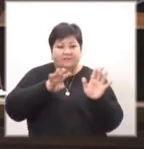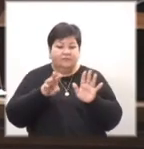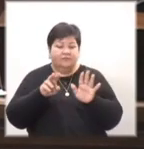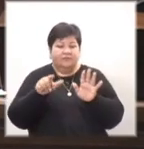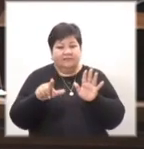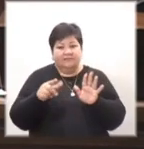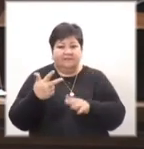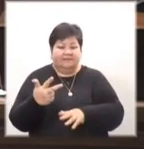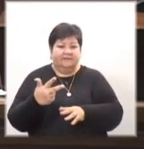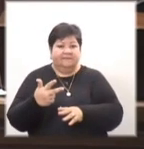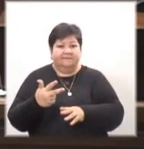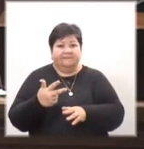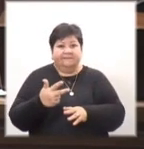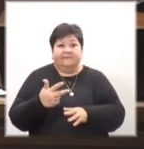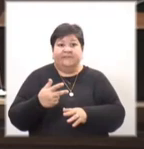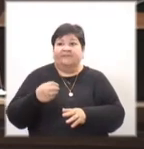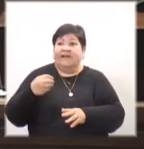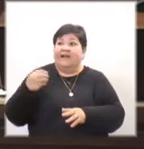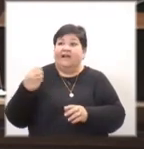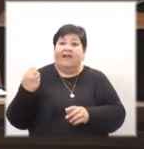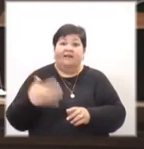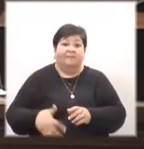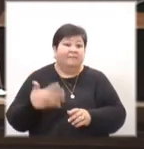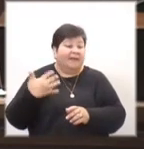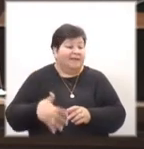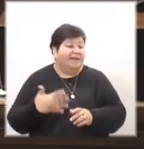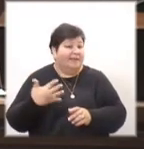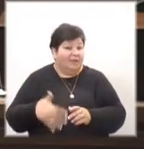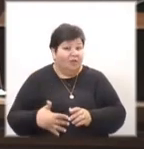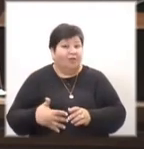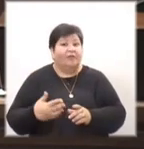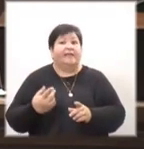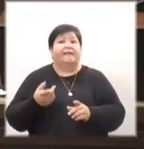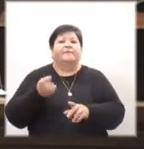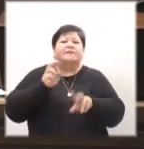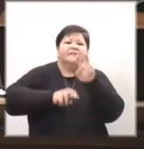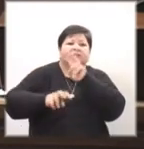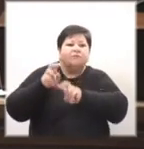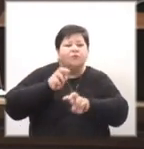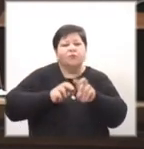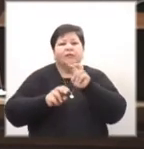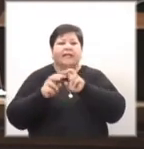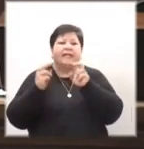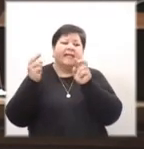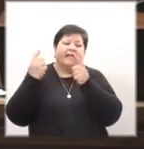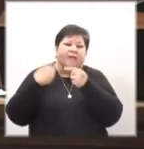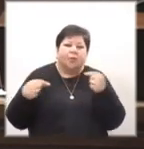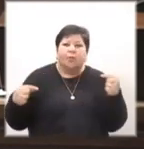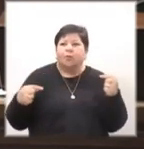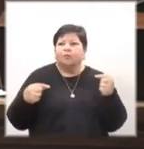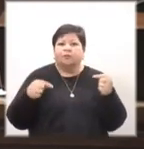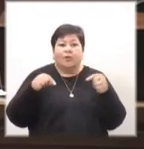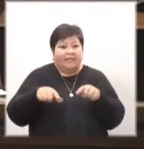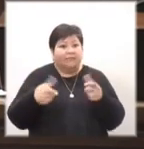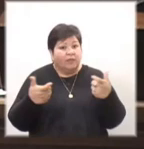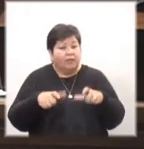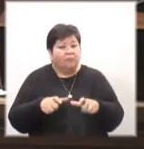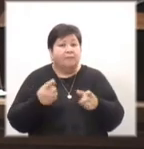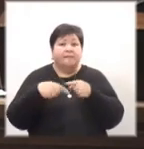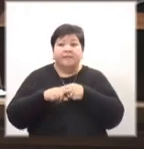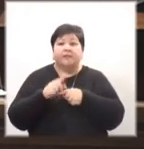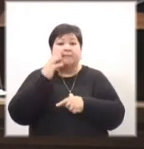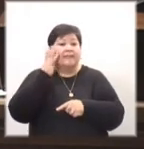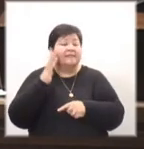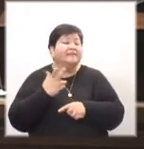anuales. Se nos mandó a buscar recursos en las futuras rendiciones de cuentas. Esto sucedió en la comisión. Pero parece que esos